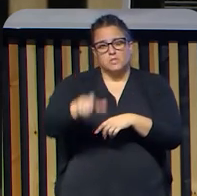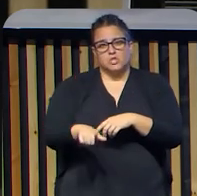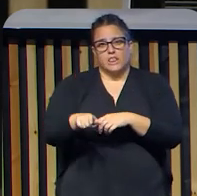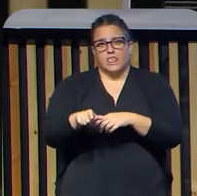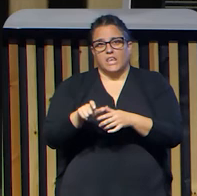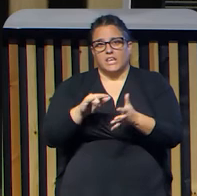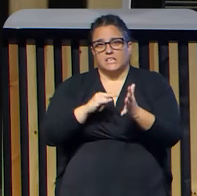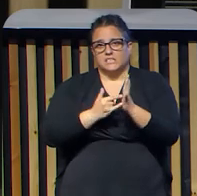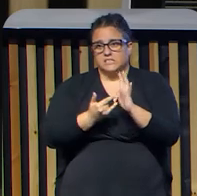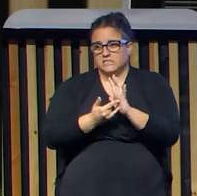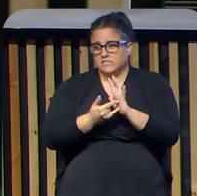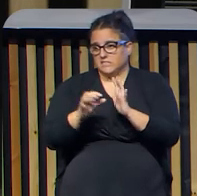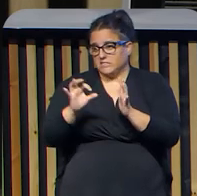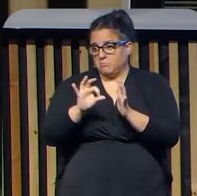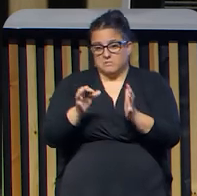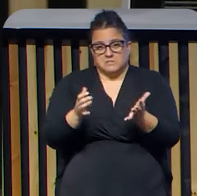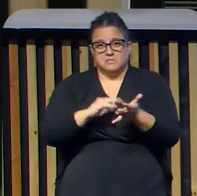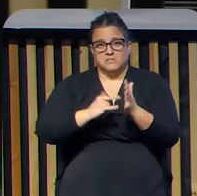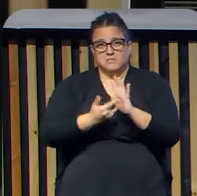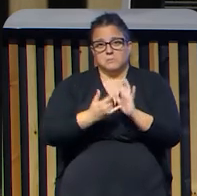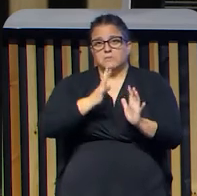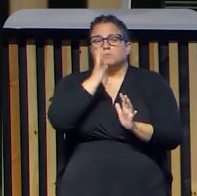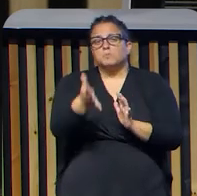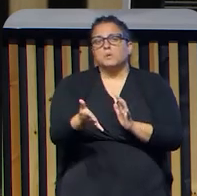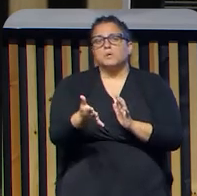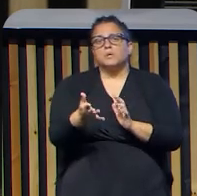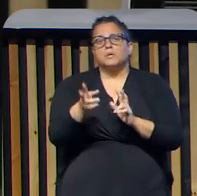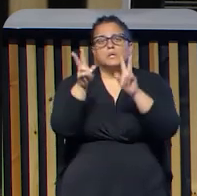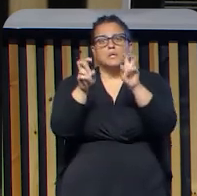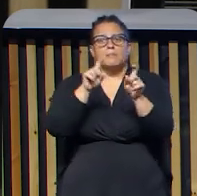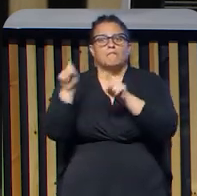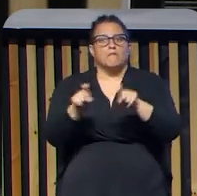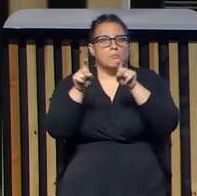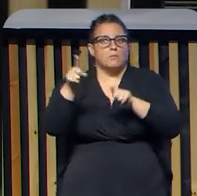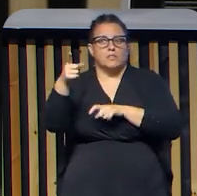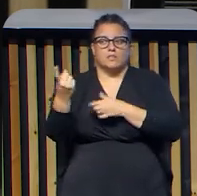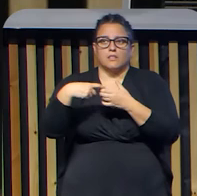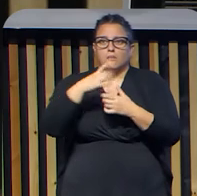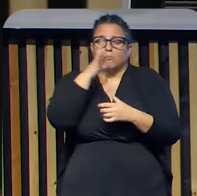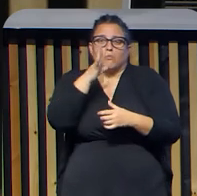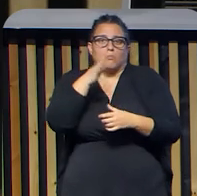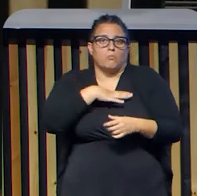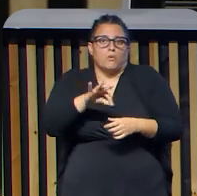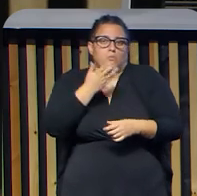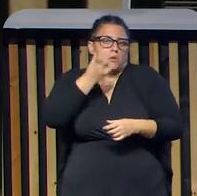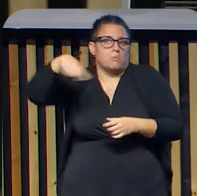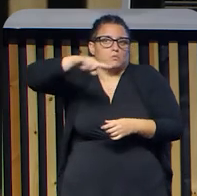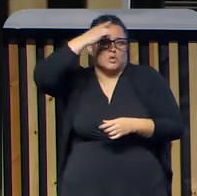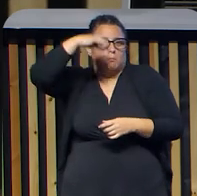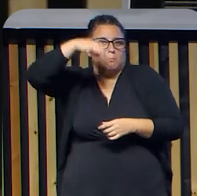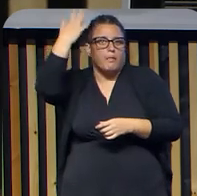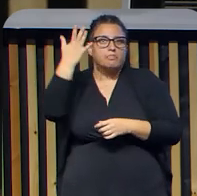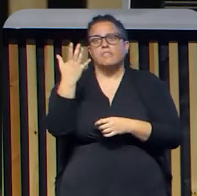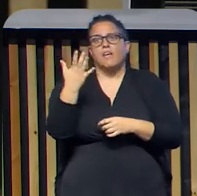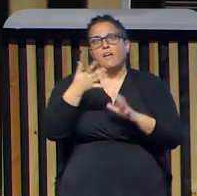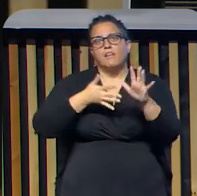podéis inventaros que Vais a poner aquí un unicornio de colores en cada sobre Pero esto luego la máquina no lo soporta así que